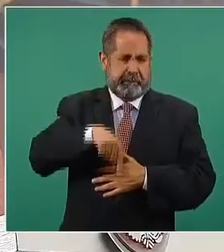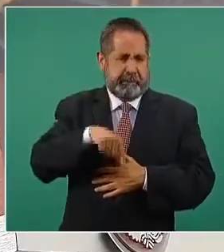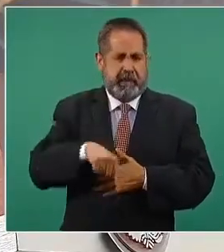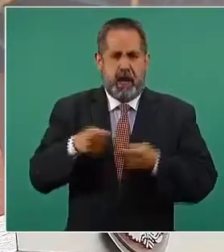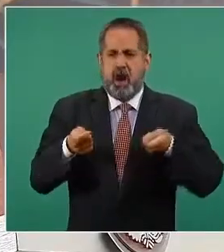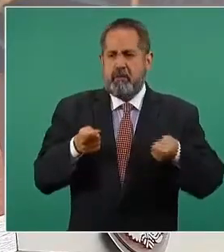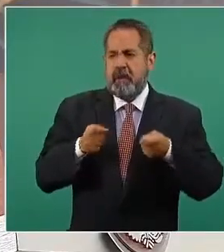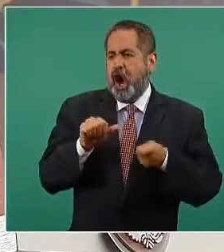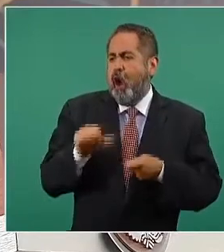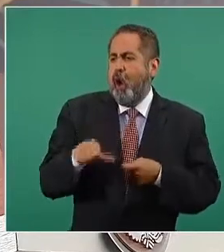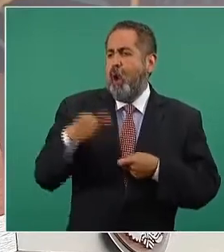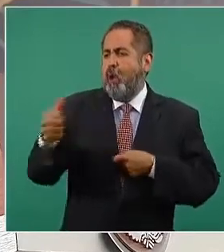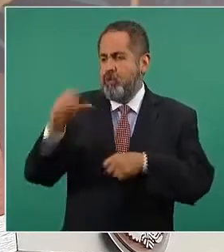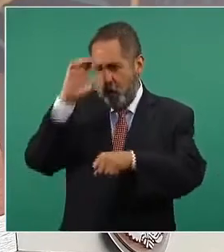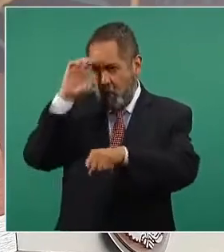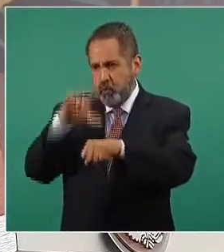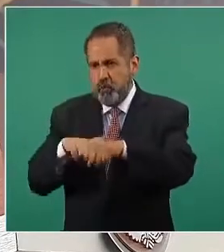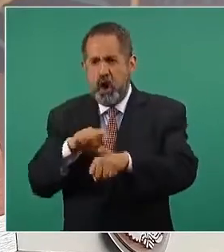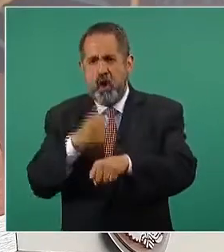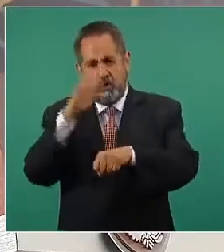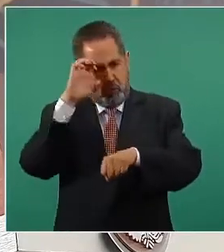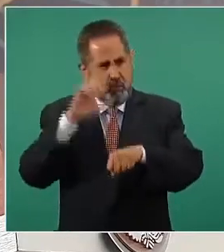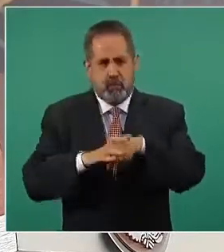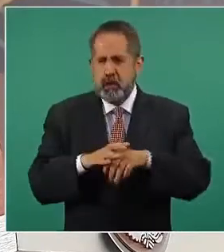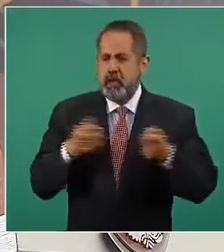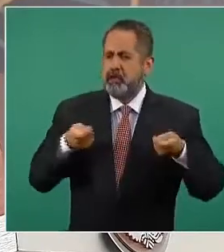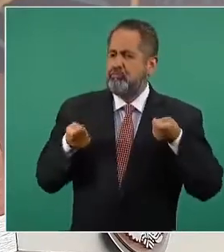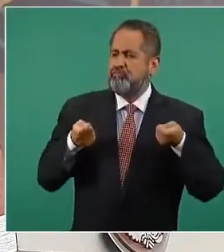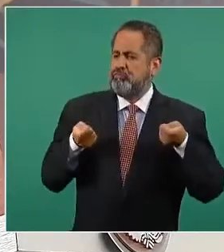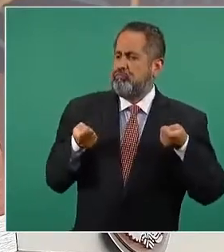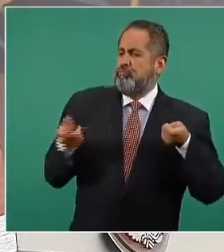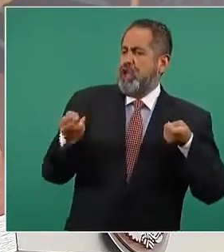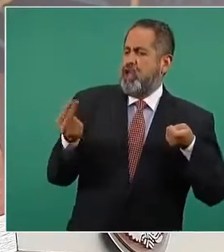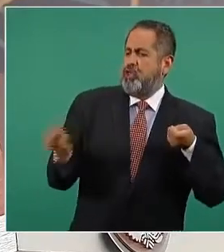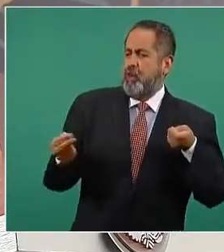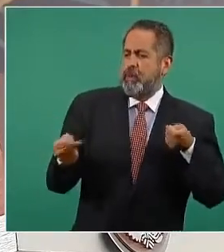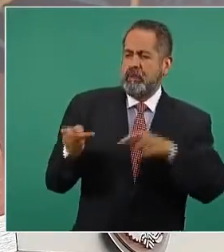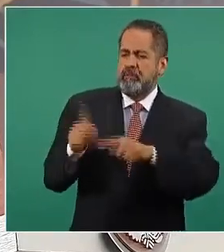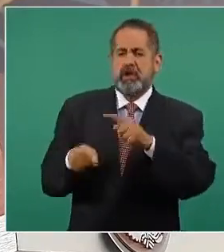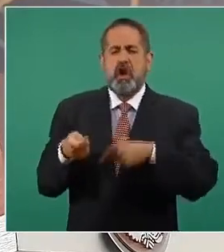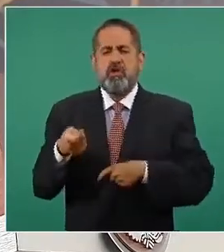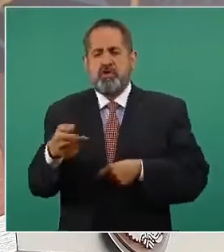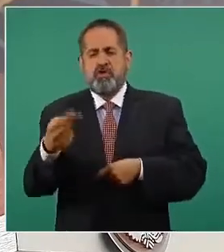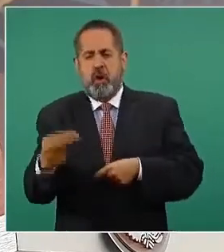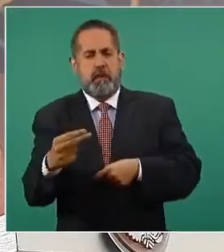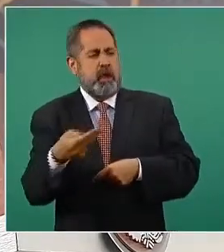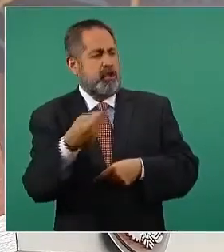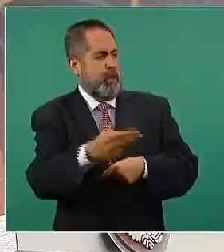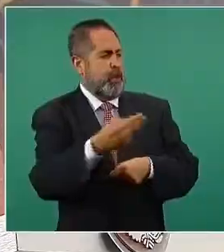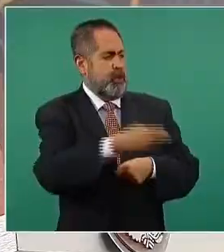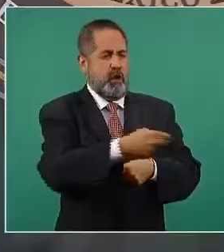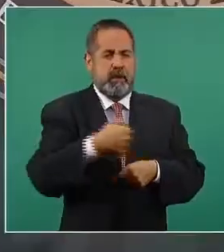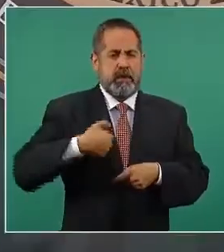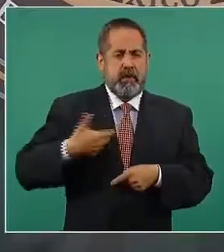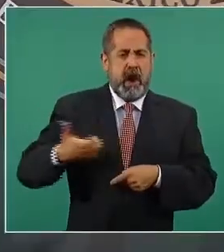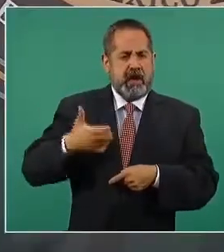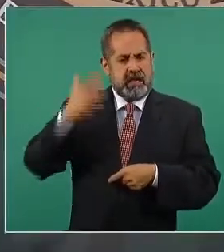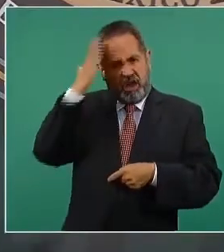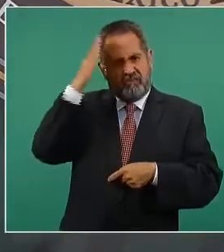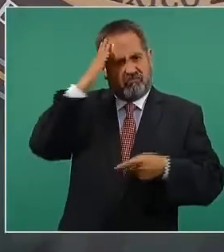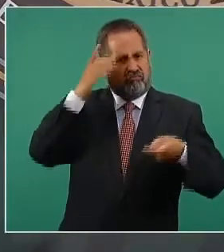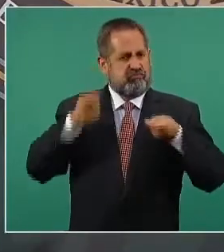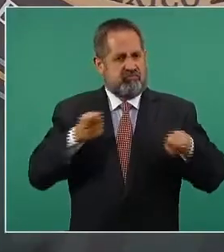a otras culturas e imponía hasta los nombres de los pueblos. Con solo